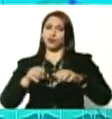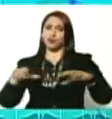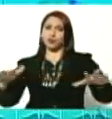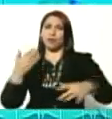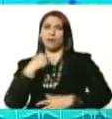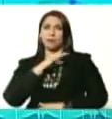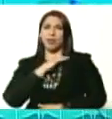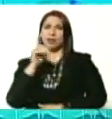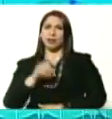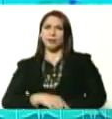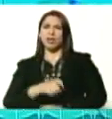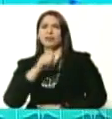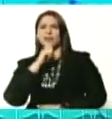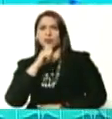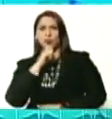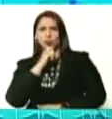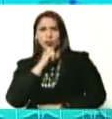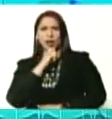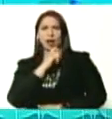dificultades de acceso a las vacunas.